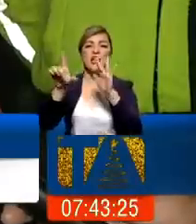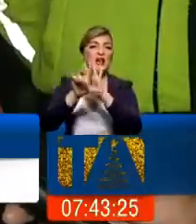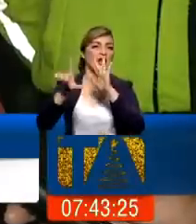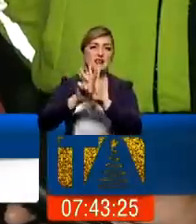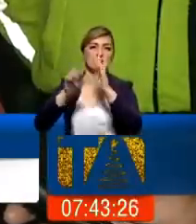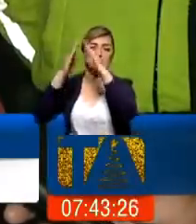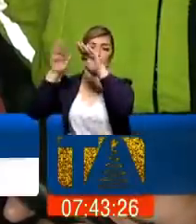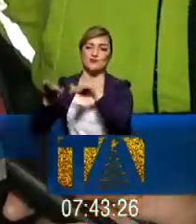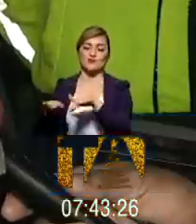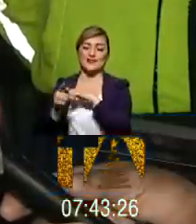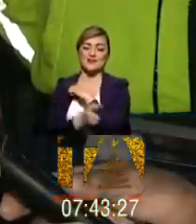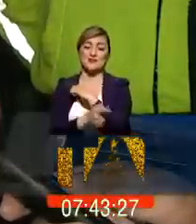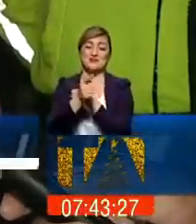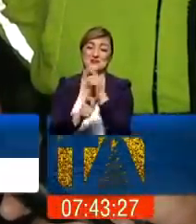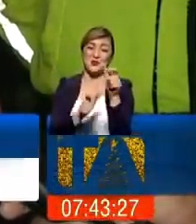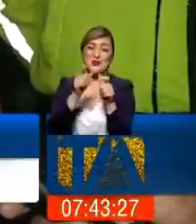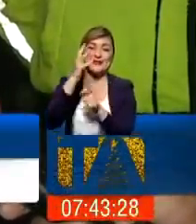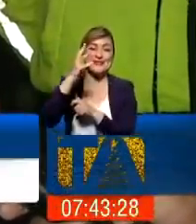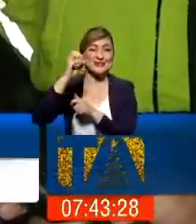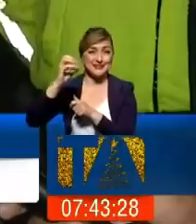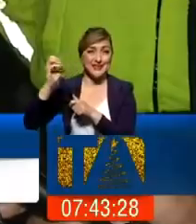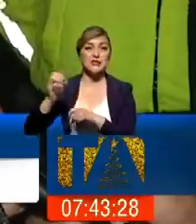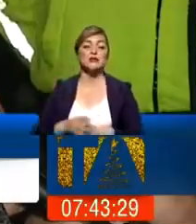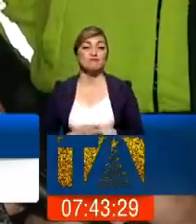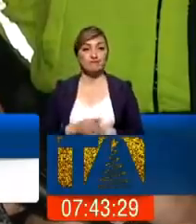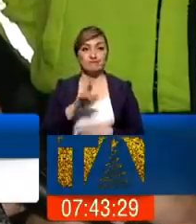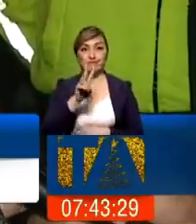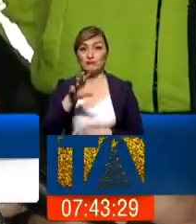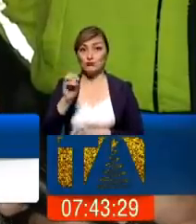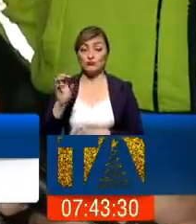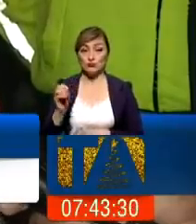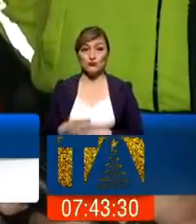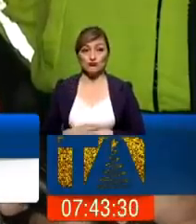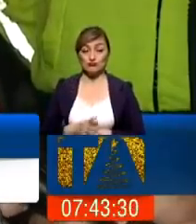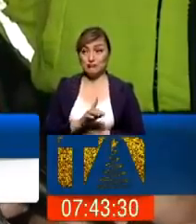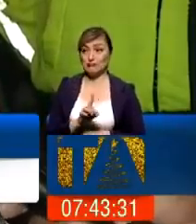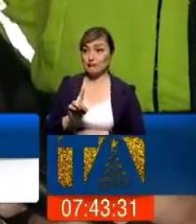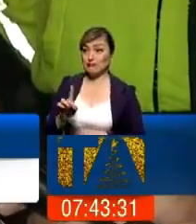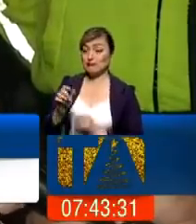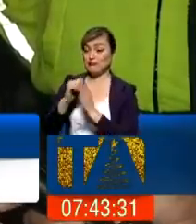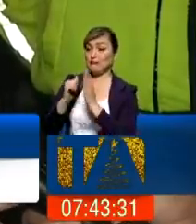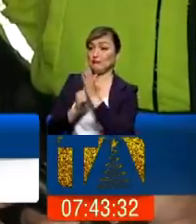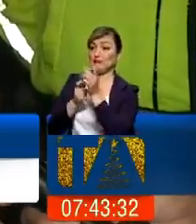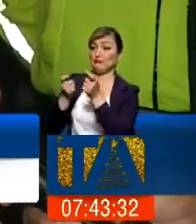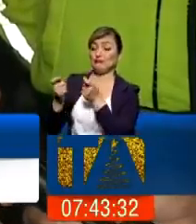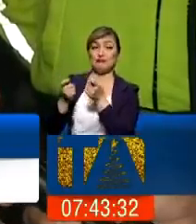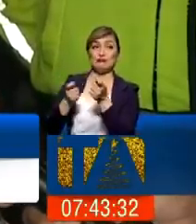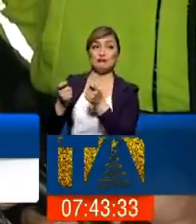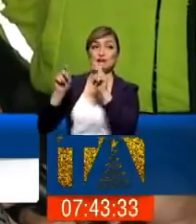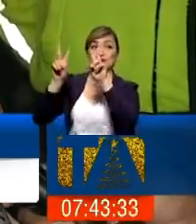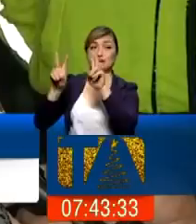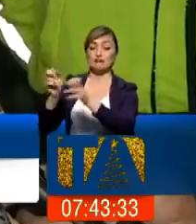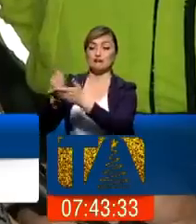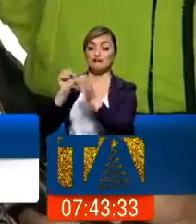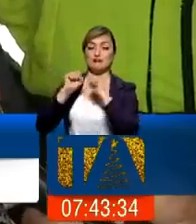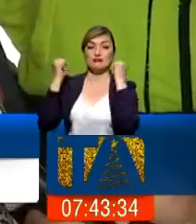Tenemos ya sancionadas a 600 personas, de las cuales 200 han acudido a la Agencia Metropolitana de Control para realizar el tema de la